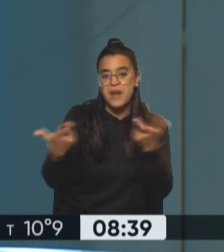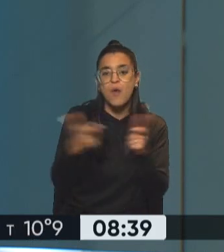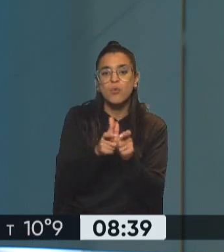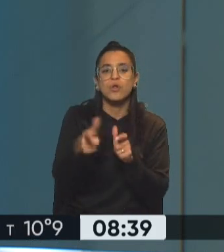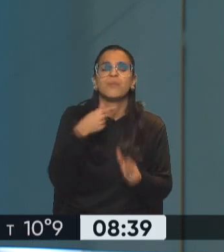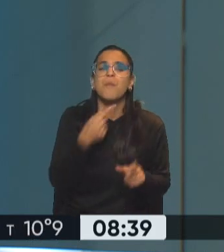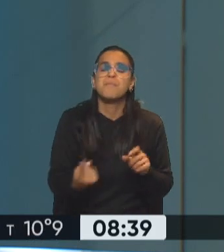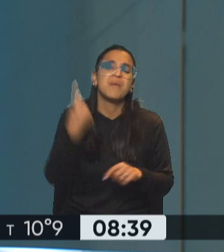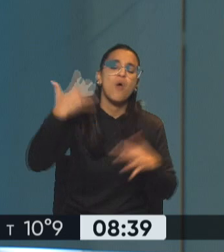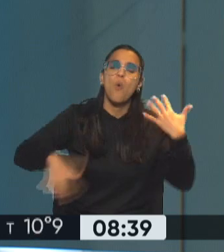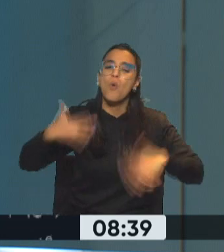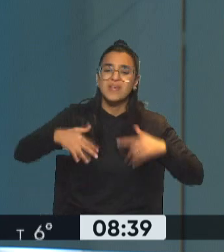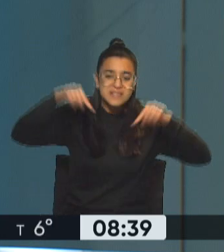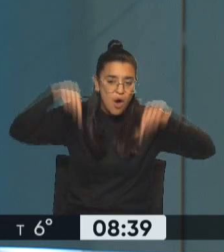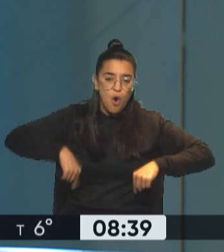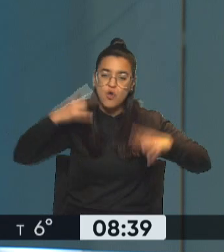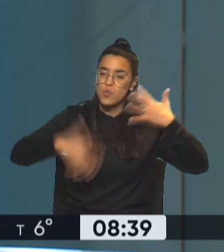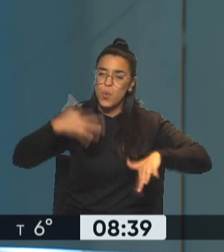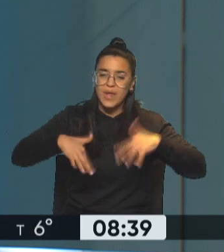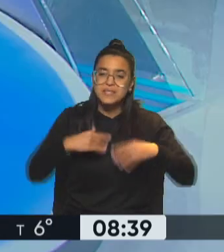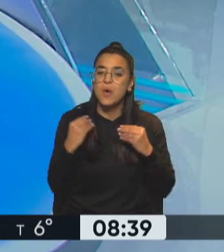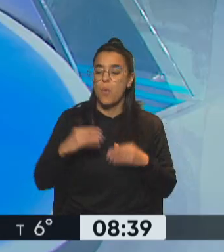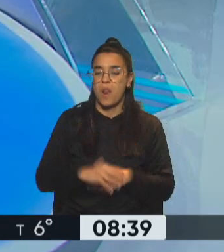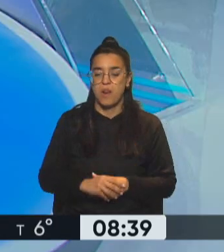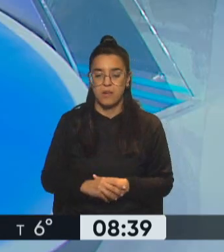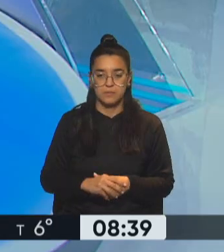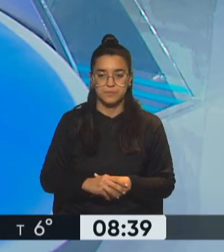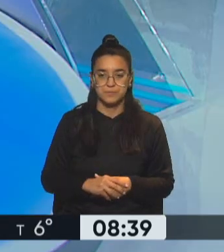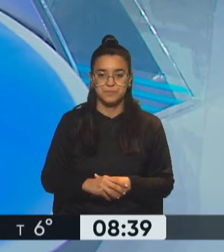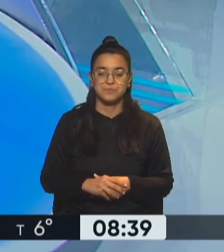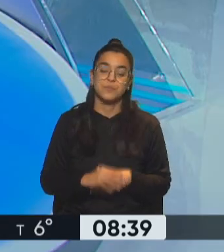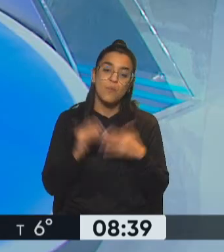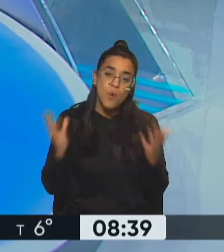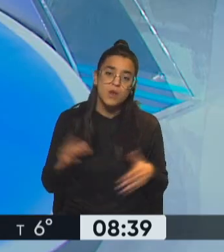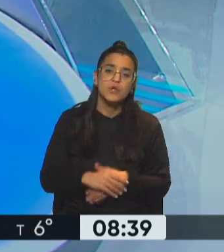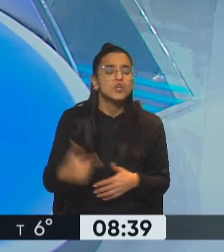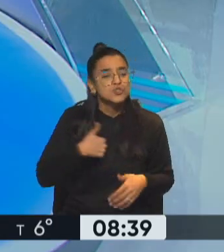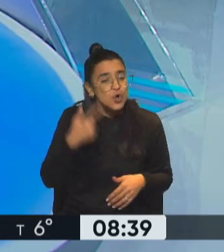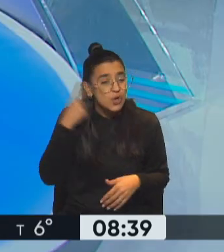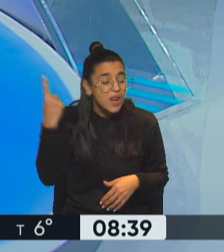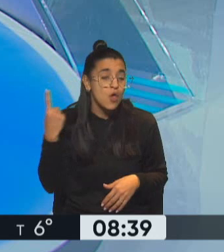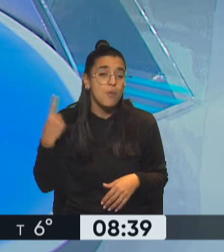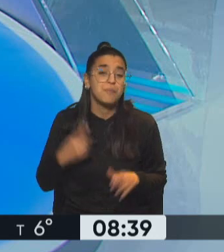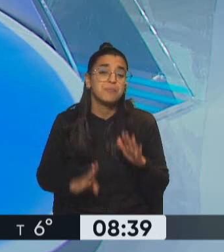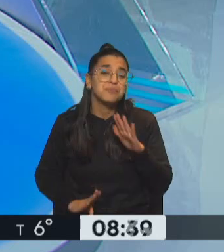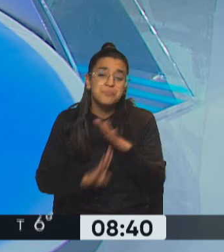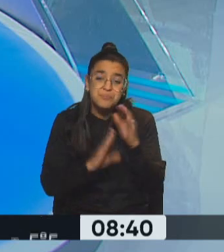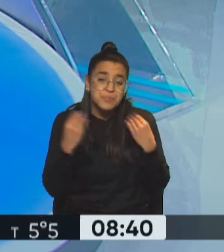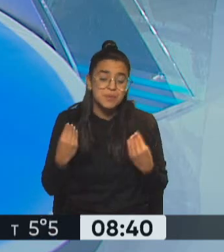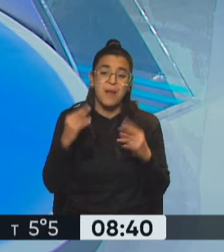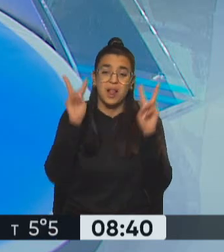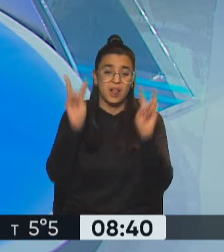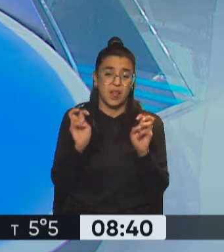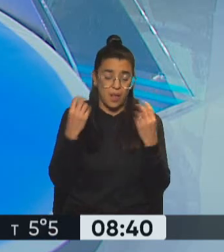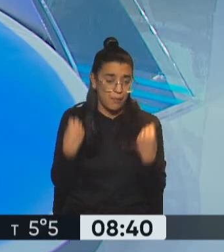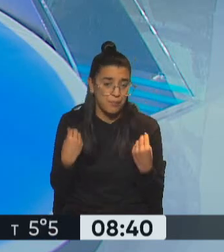¿cuál es la principal urgencia hoy? ¿Qué contestarían? Bueno, yo creo que el principal tema